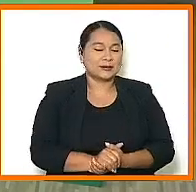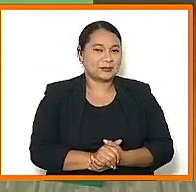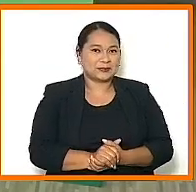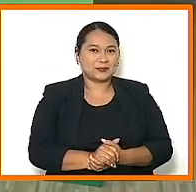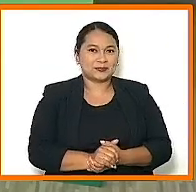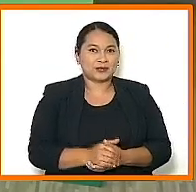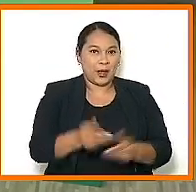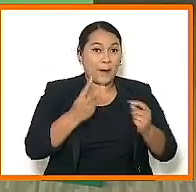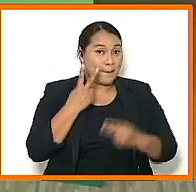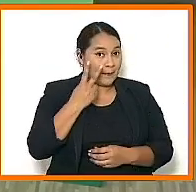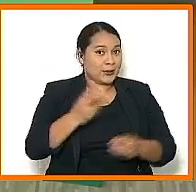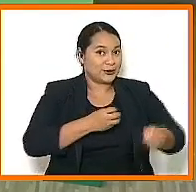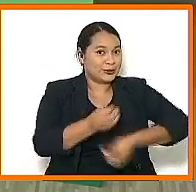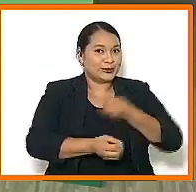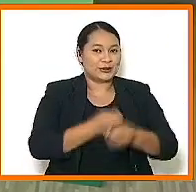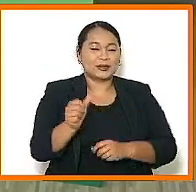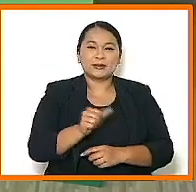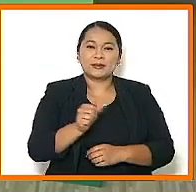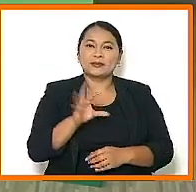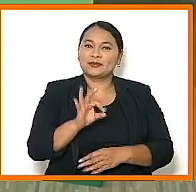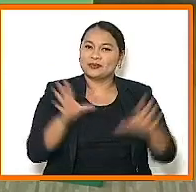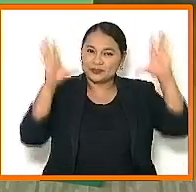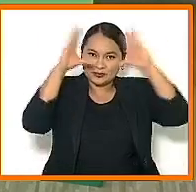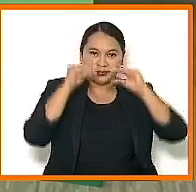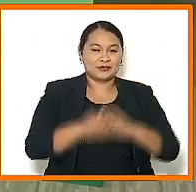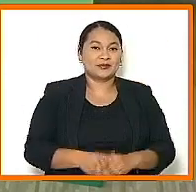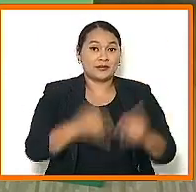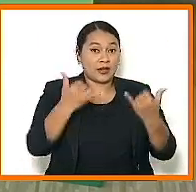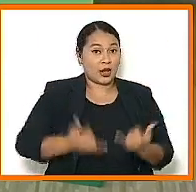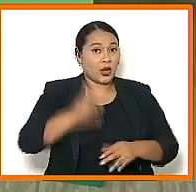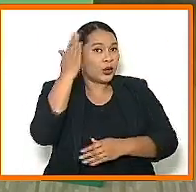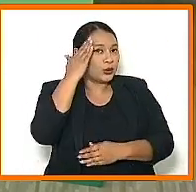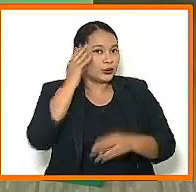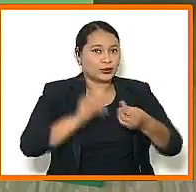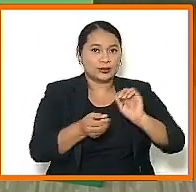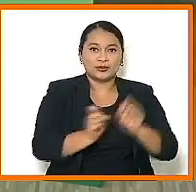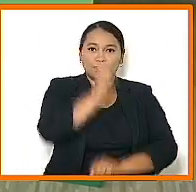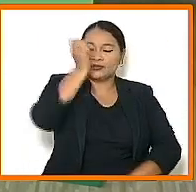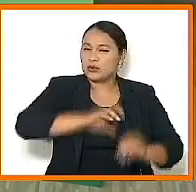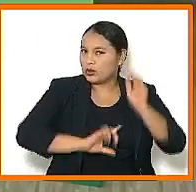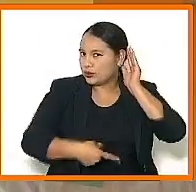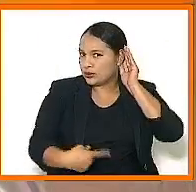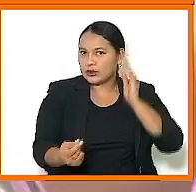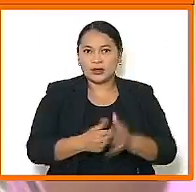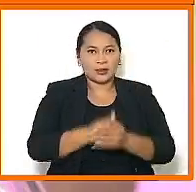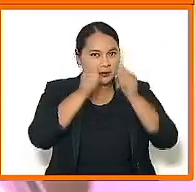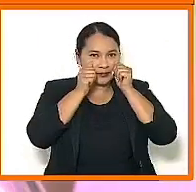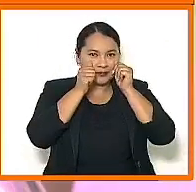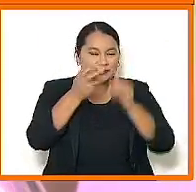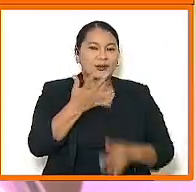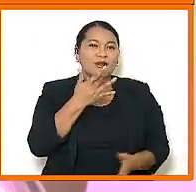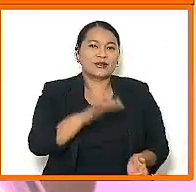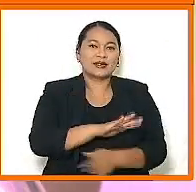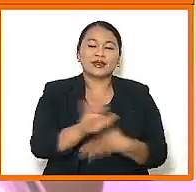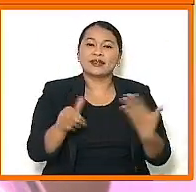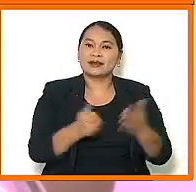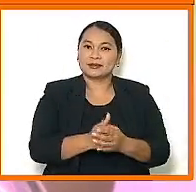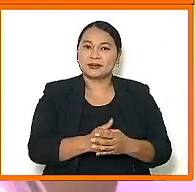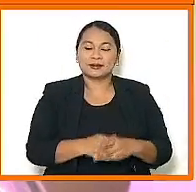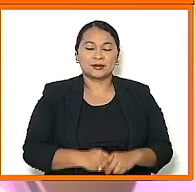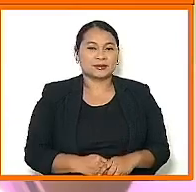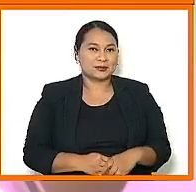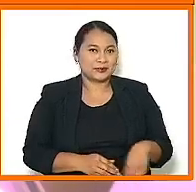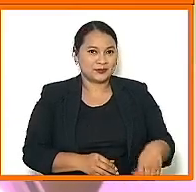Los esperamos. Ahora sí es momento de conocer cuál es ese número ganador en Diaria. Atento y muchísimas suerte, porque ese primer dígito